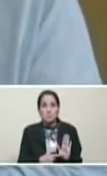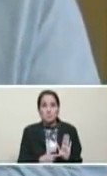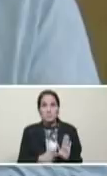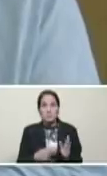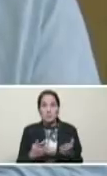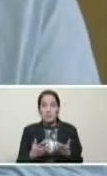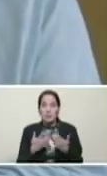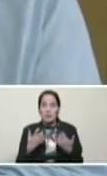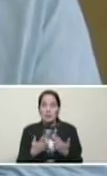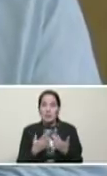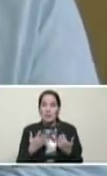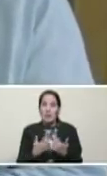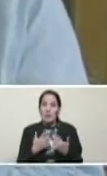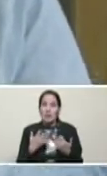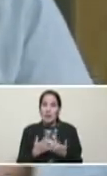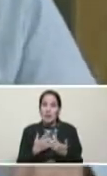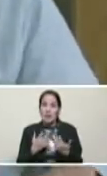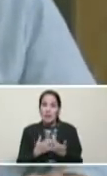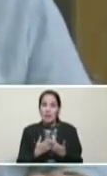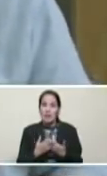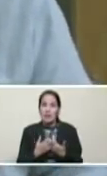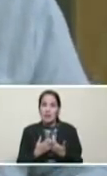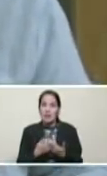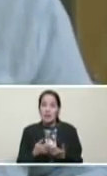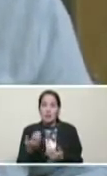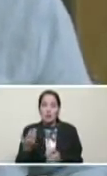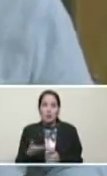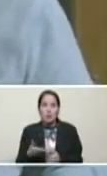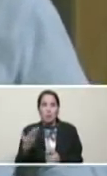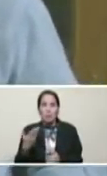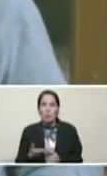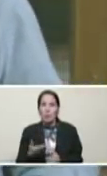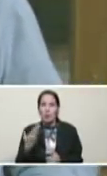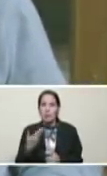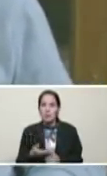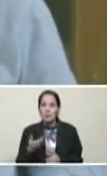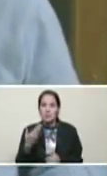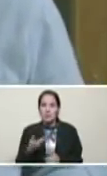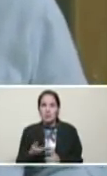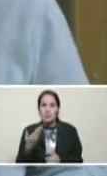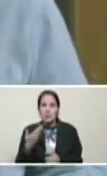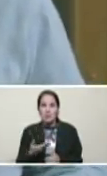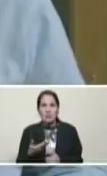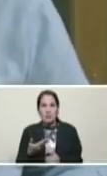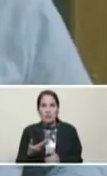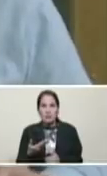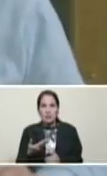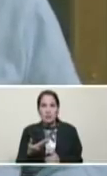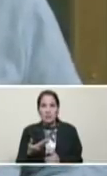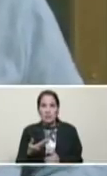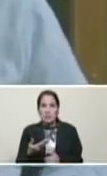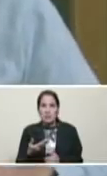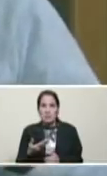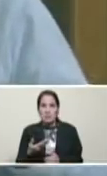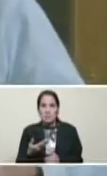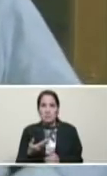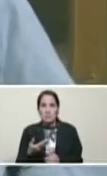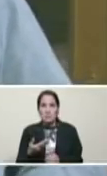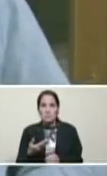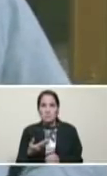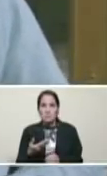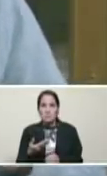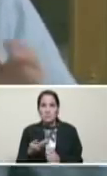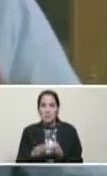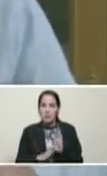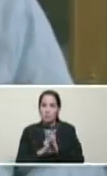criminal es importante señalar que la fuerza organizativa de nuestro pueblo se ha venido afianzando ha venido creciendo